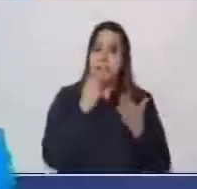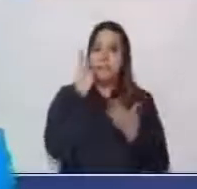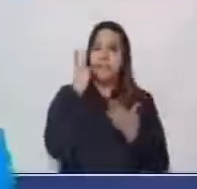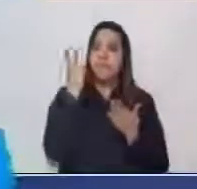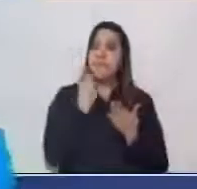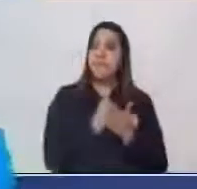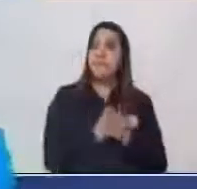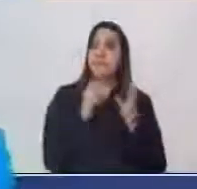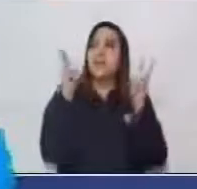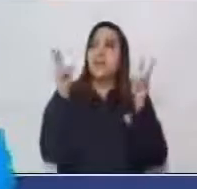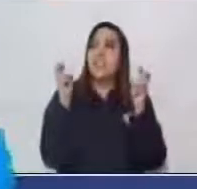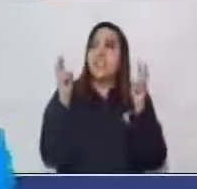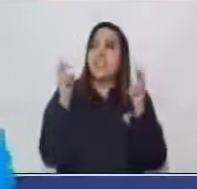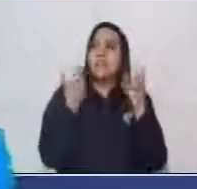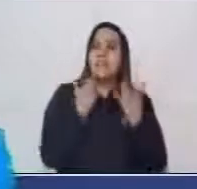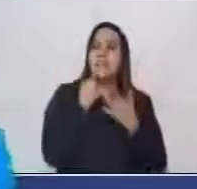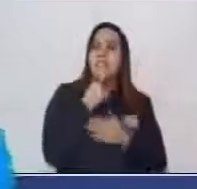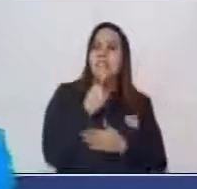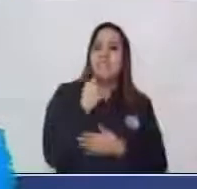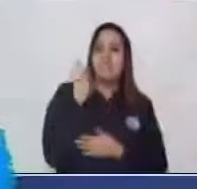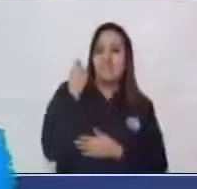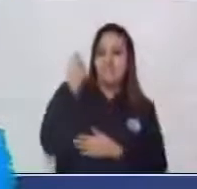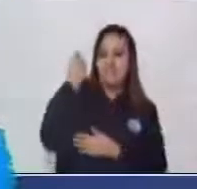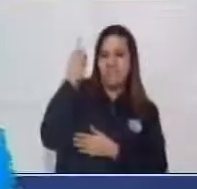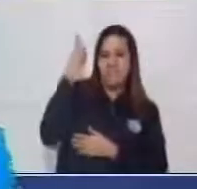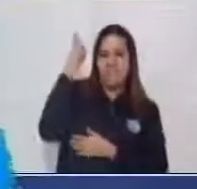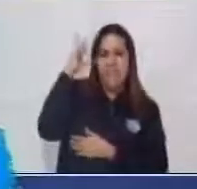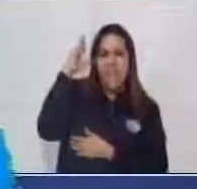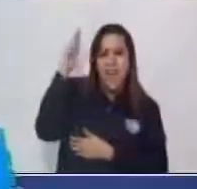que se titula La extraña conducta de César.